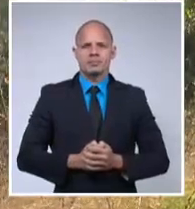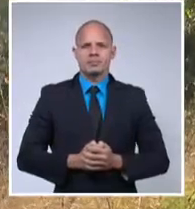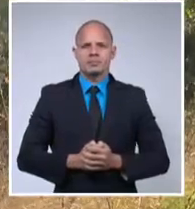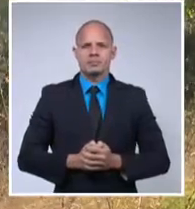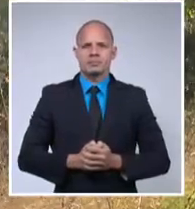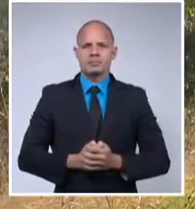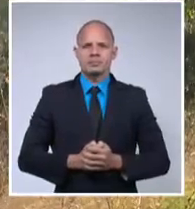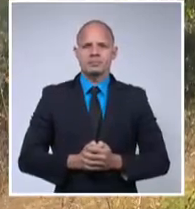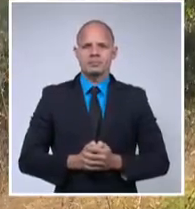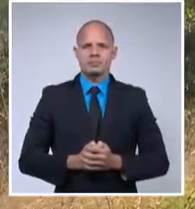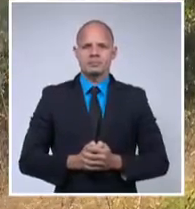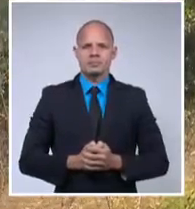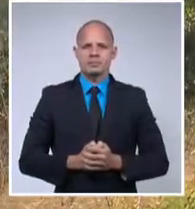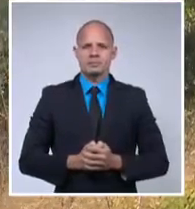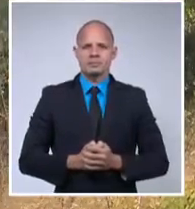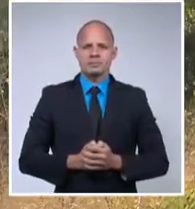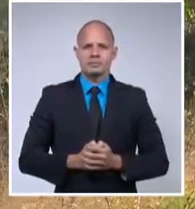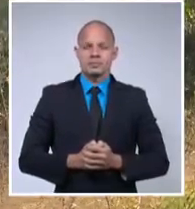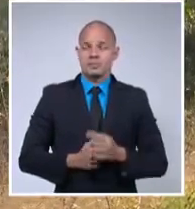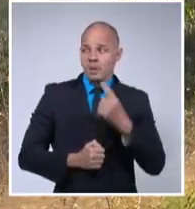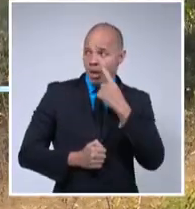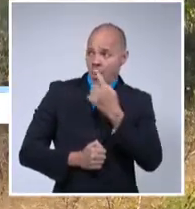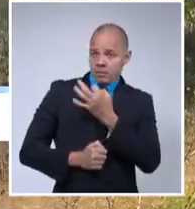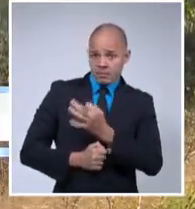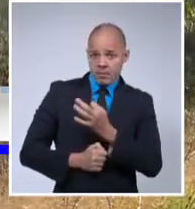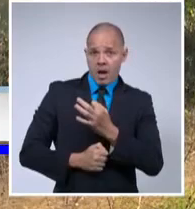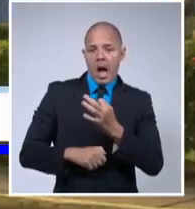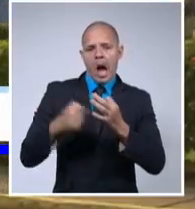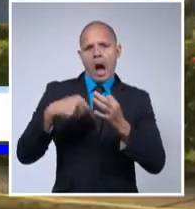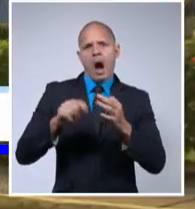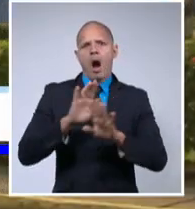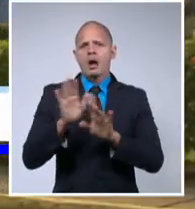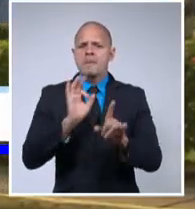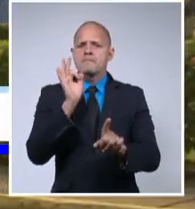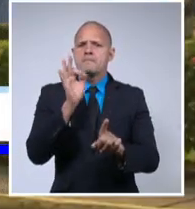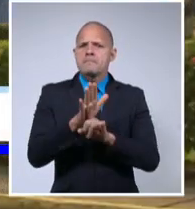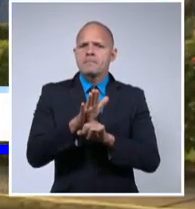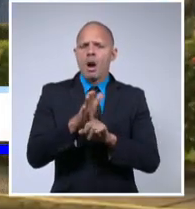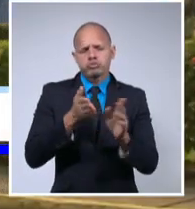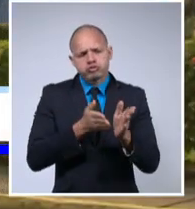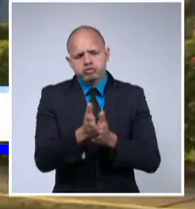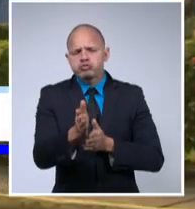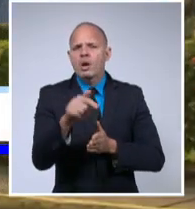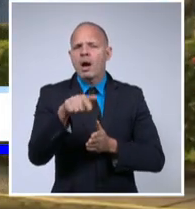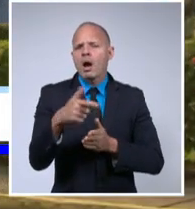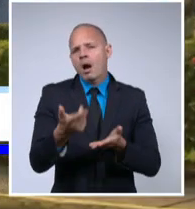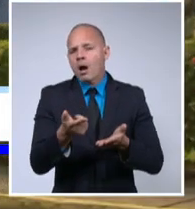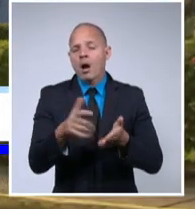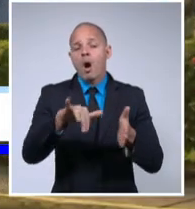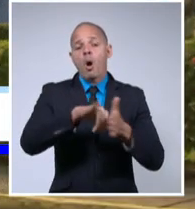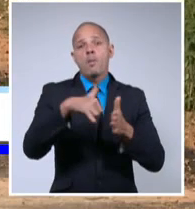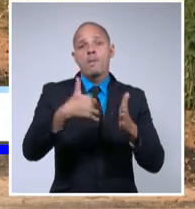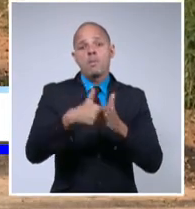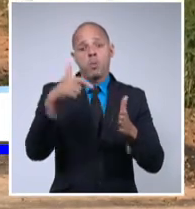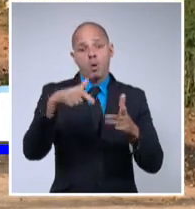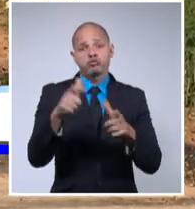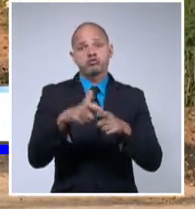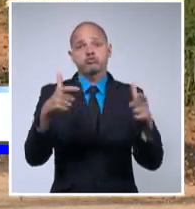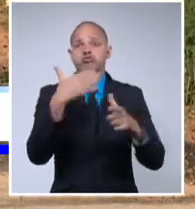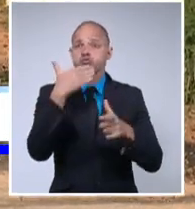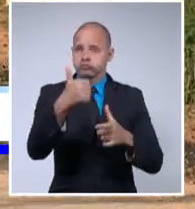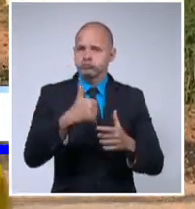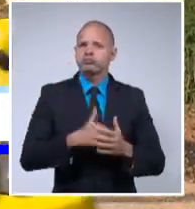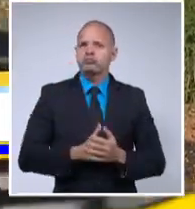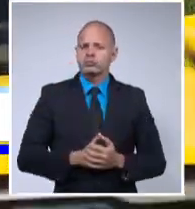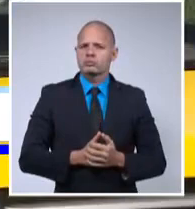Santa Cruz del Norte ve nacer un megaproyecto. Obras denominadas inducidas para